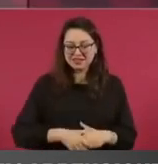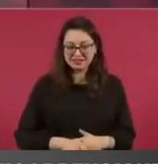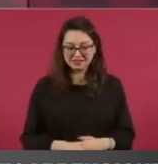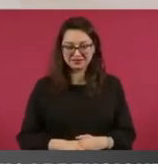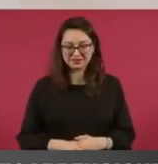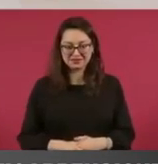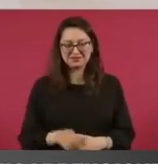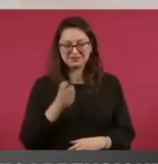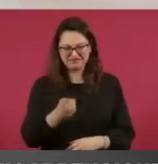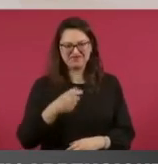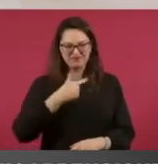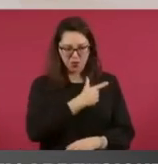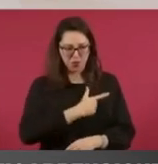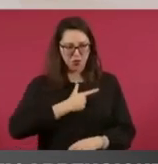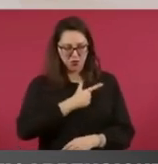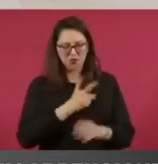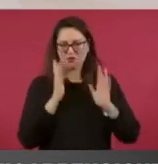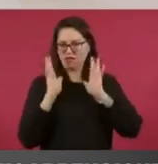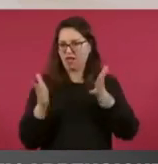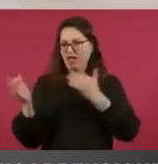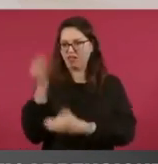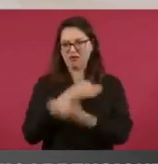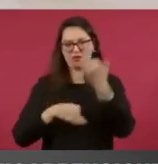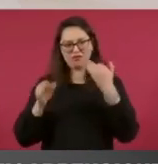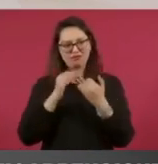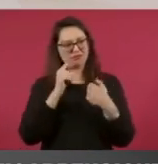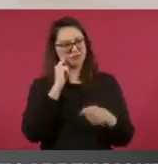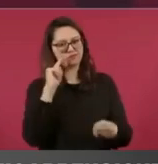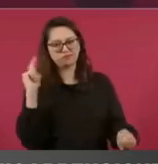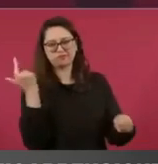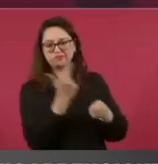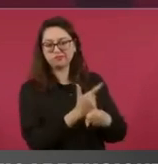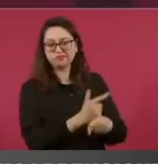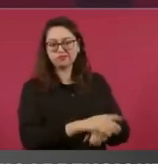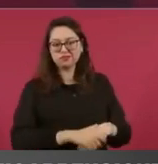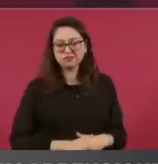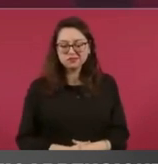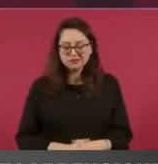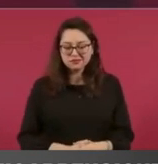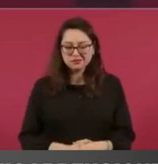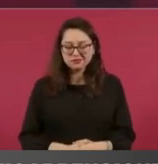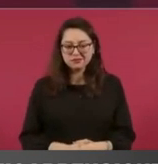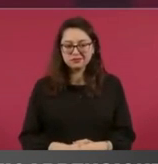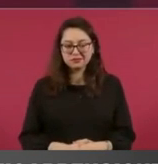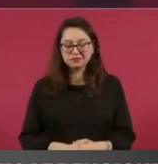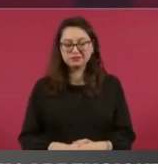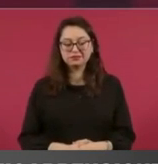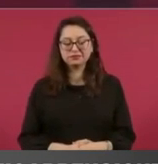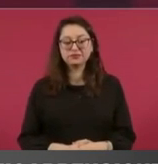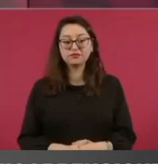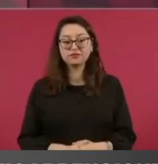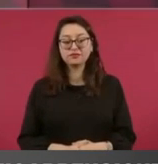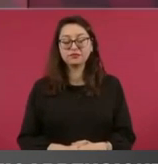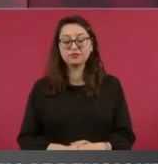Cuando llegamos nosotros, la recaudación, nada más, la pura